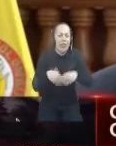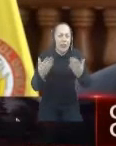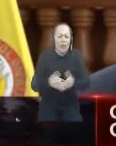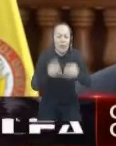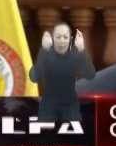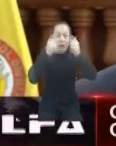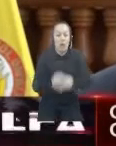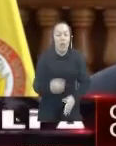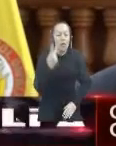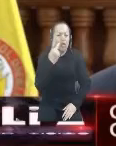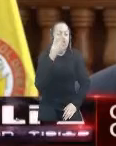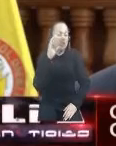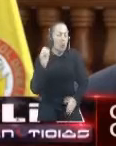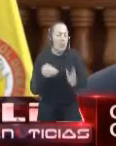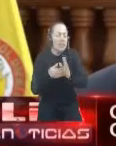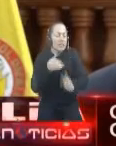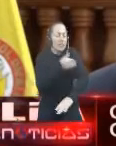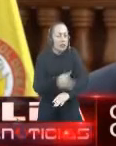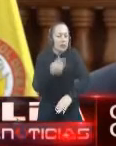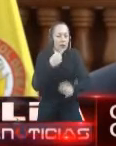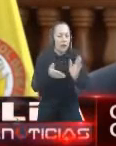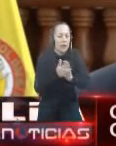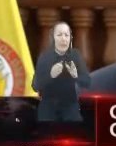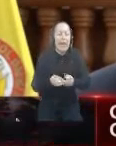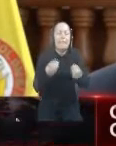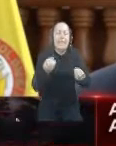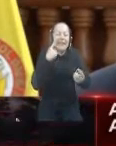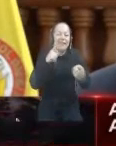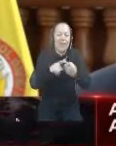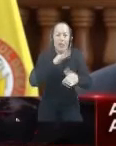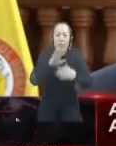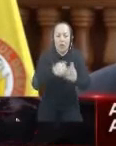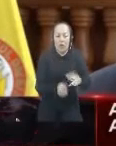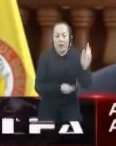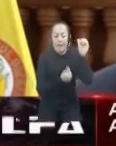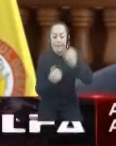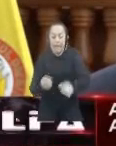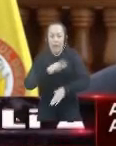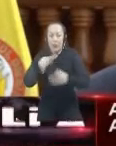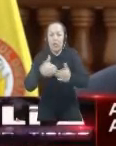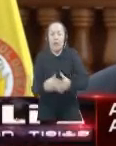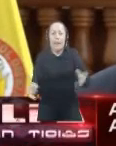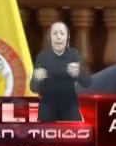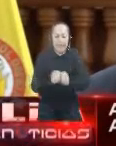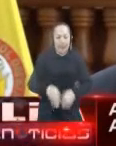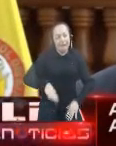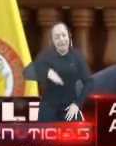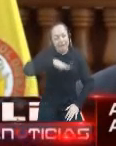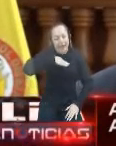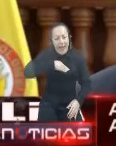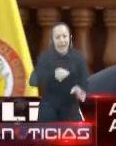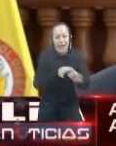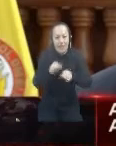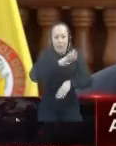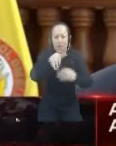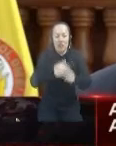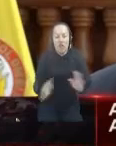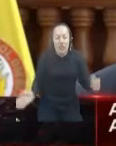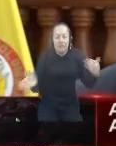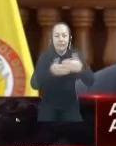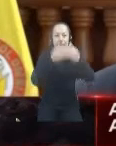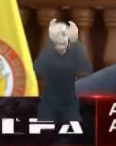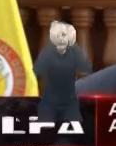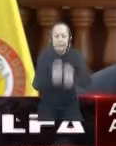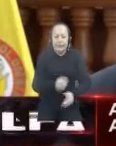de 200.000 millones de pesos a fin de que con esta contribución y la que hará el municipio de Manizales hagamos un cierre financiero